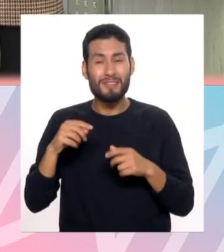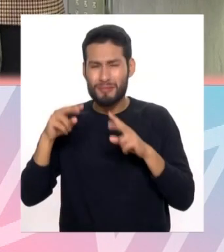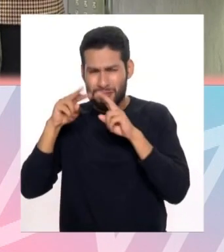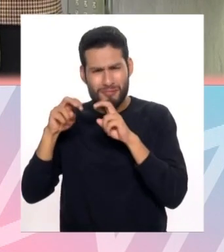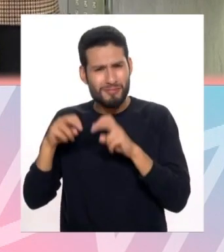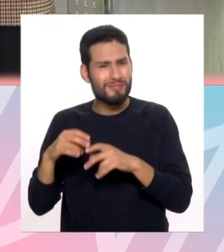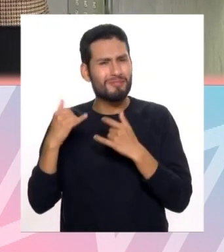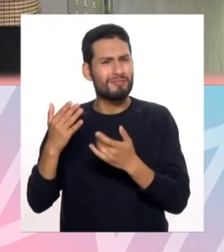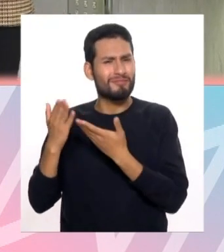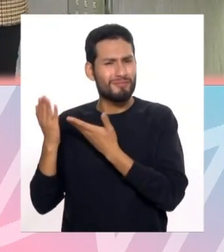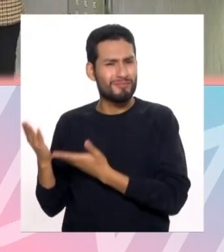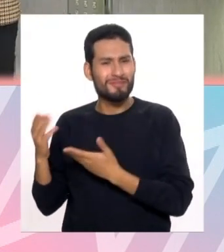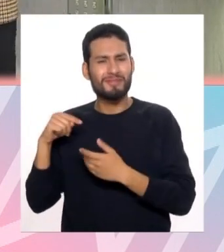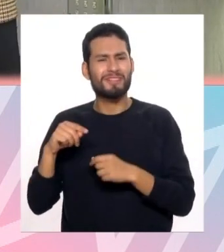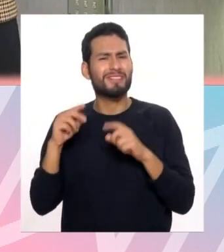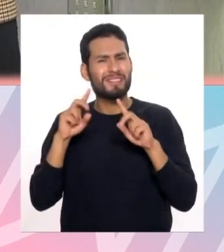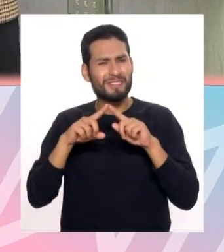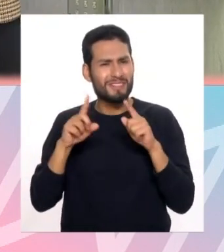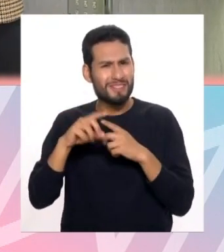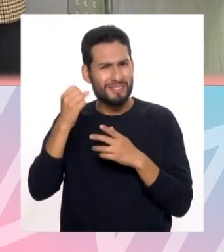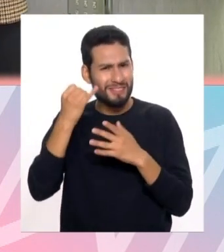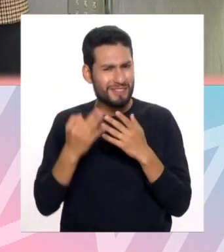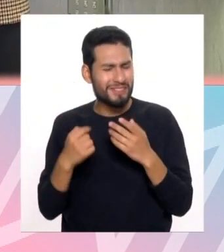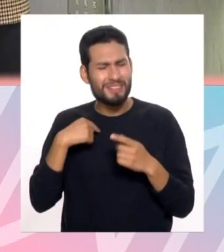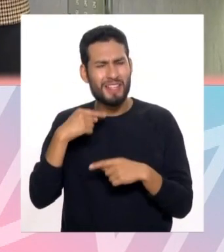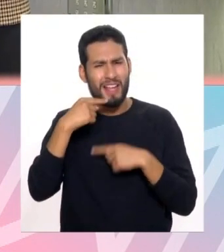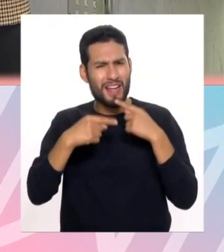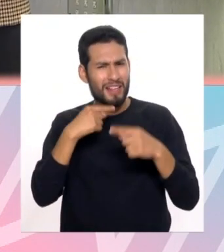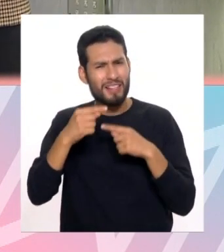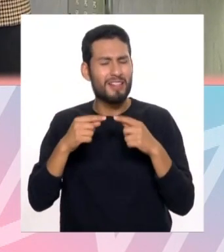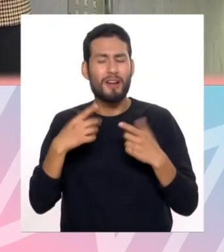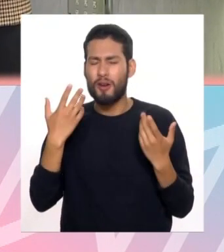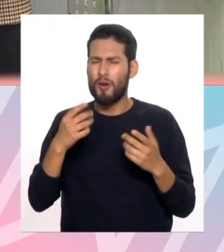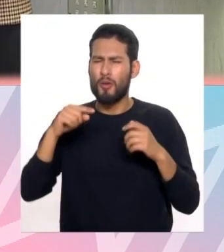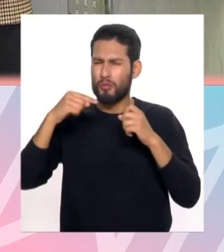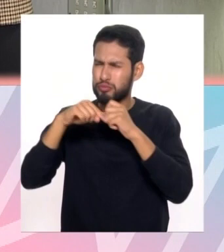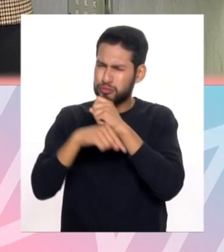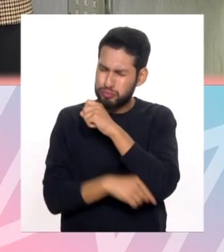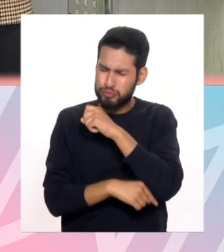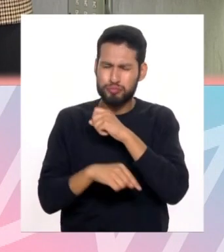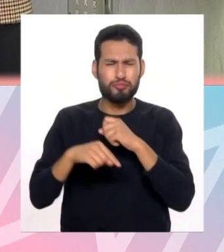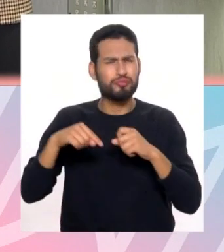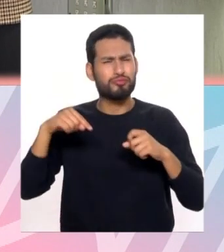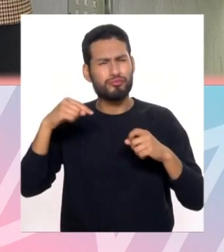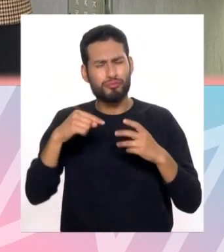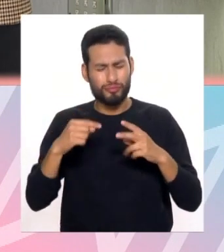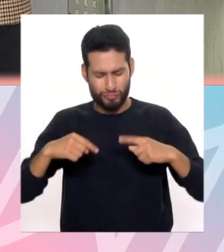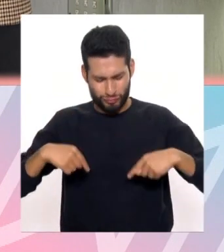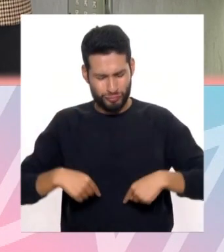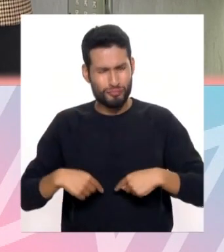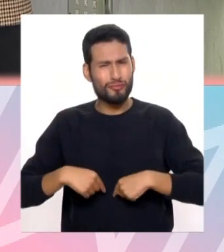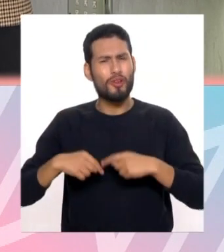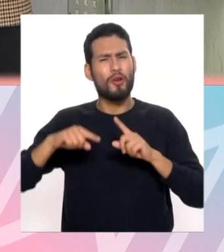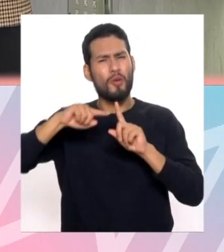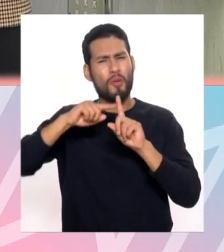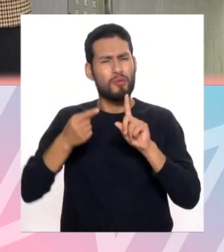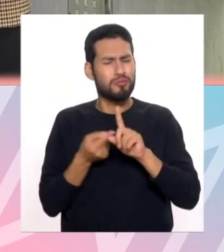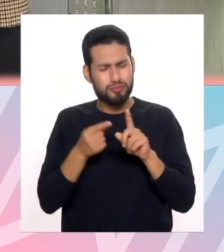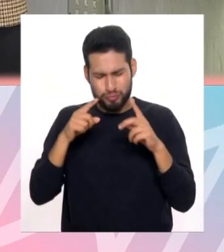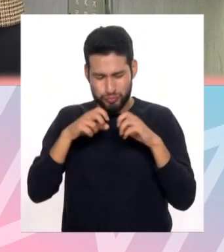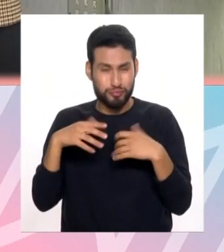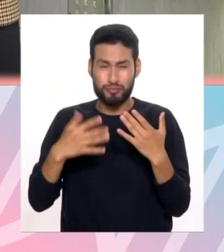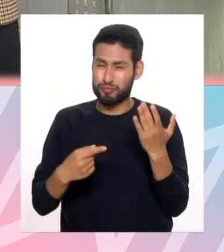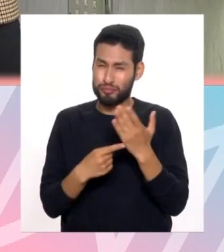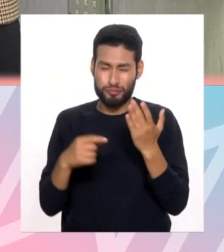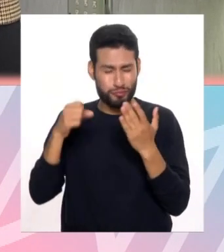profundizando en estas intervenciones complejas, intrauterinas, que definitivamente develan muchísima tecnología